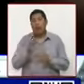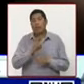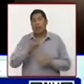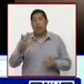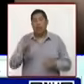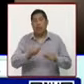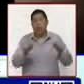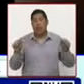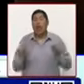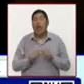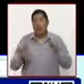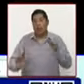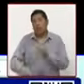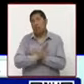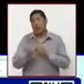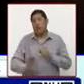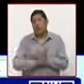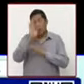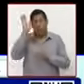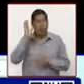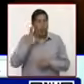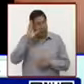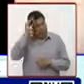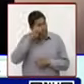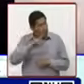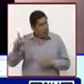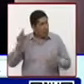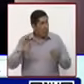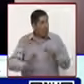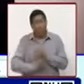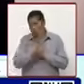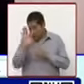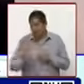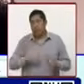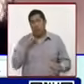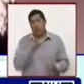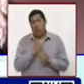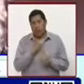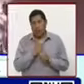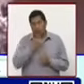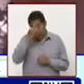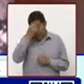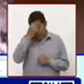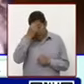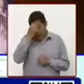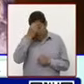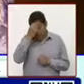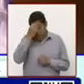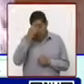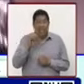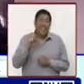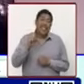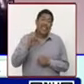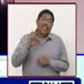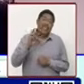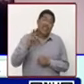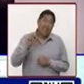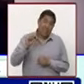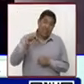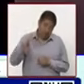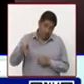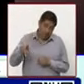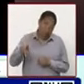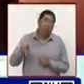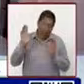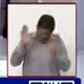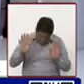áreas protegidas a nivel nacional. Sí. Ellos son los encargados de resguardar y trabajar para prevenir, el CERNAP. Así es. Es el CERNAP